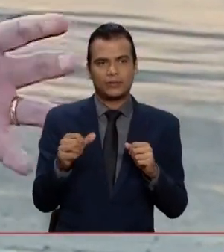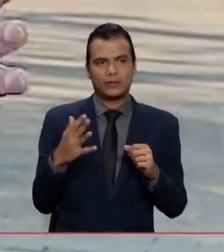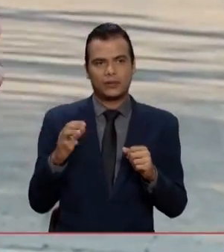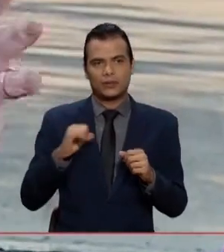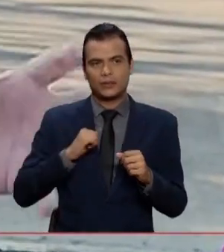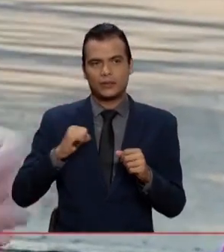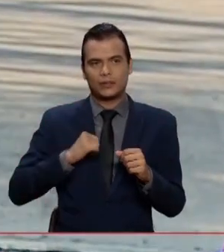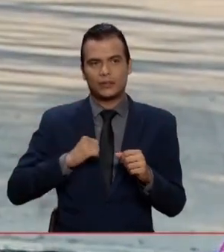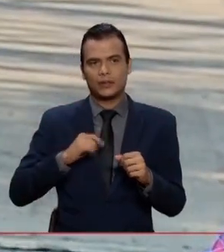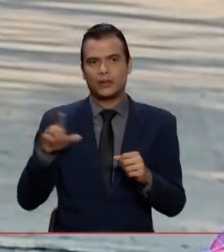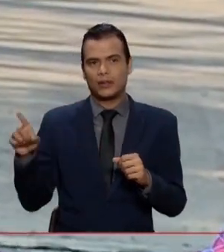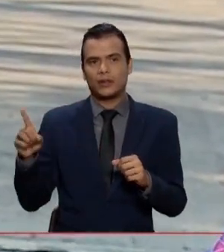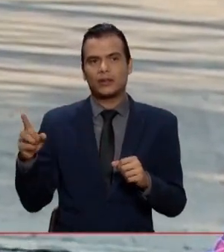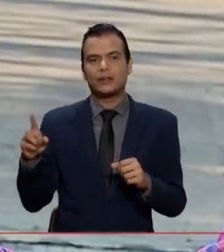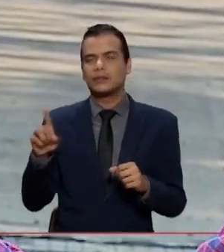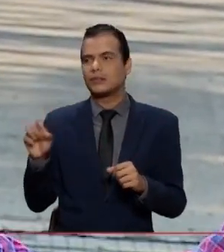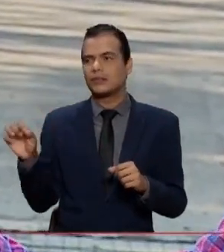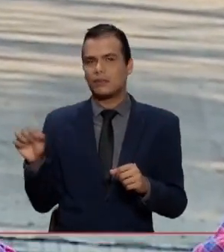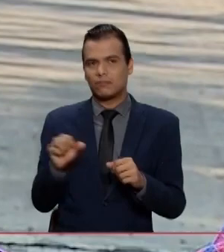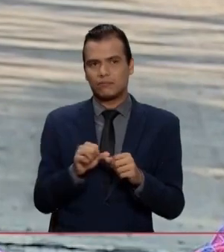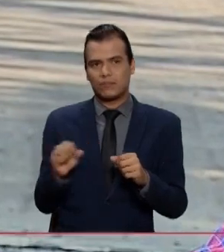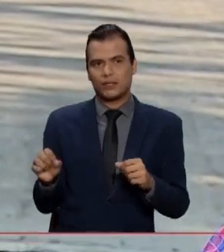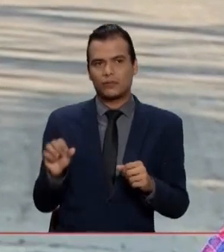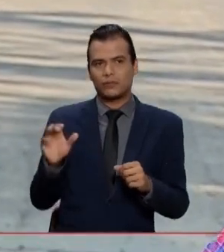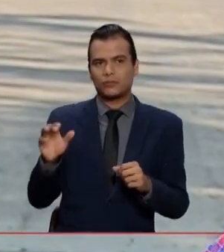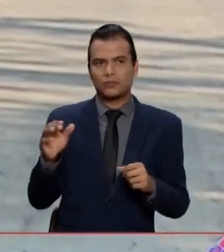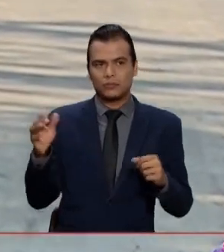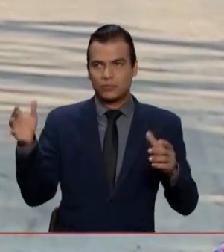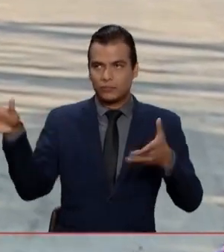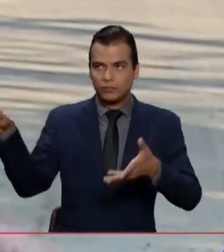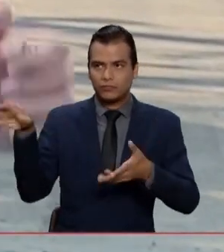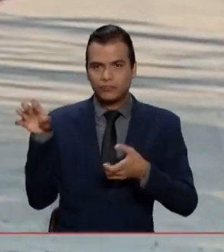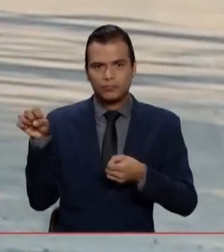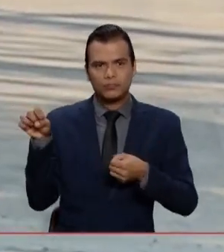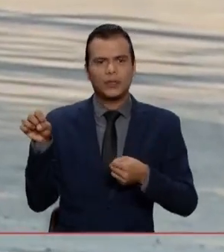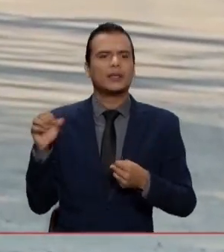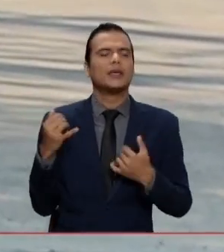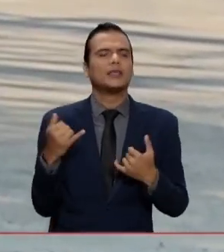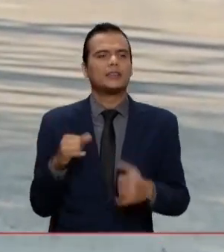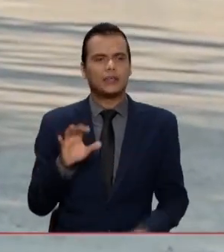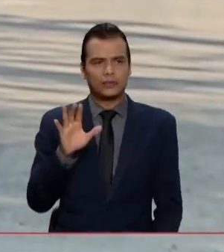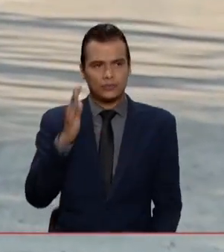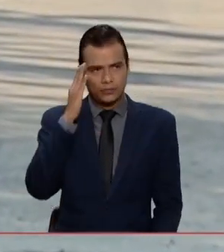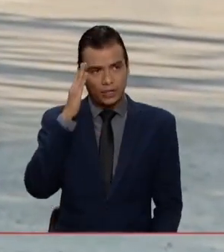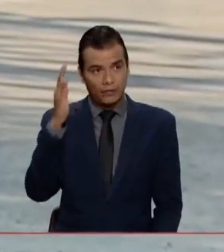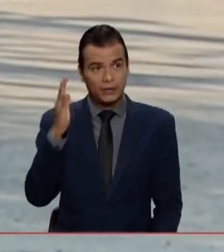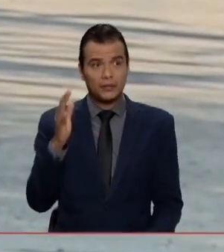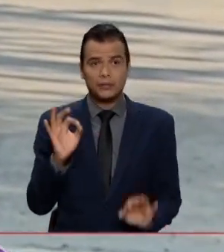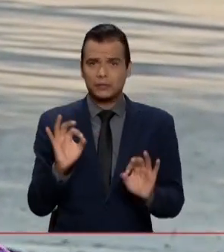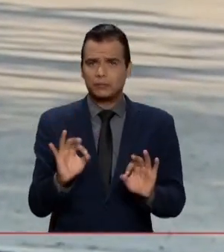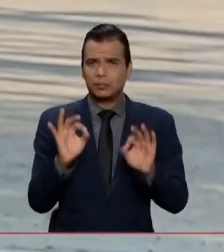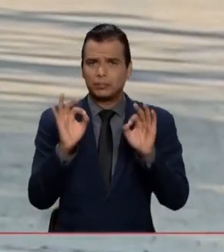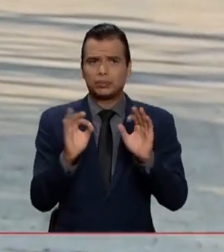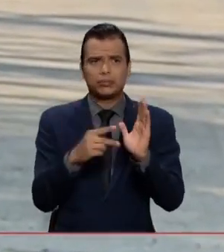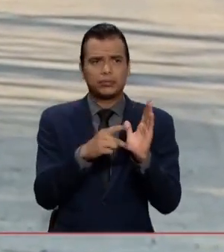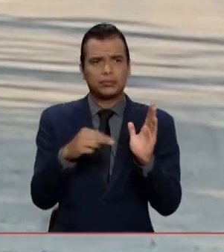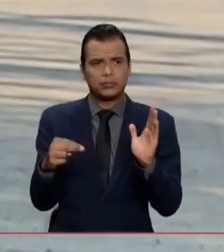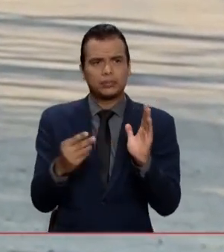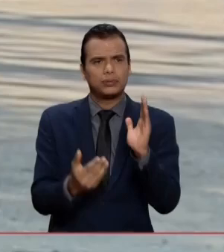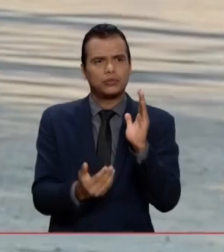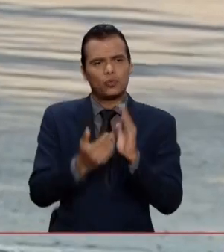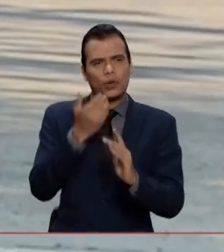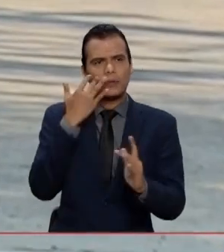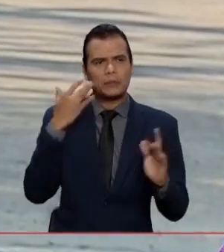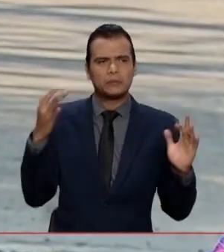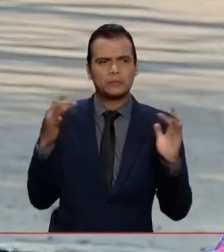metros, o sea que fue perfecto y tuvimos la fortuna, además de que es una estructura de última tecnología, absolutamente moderna,